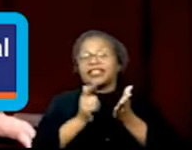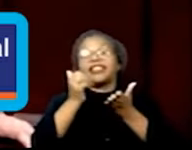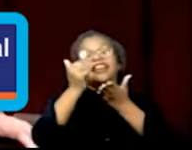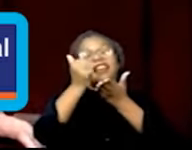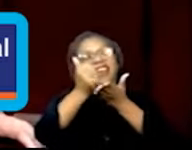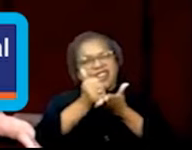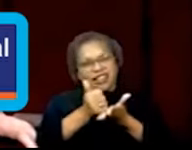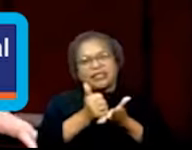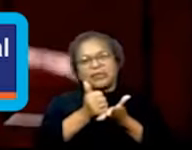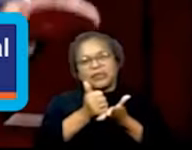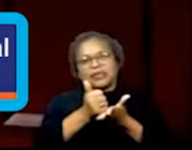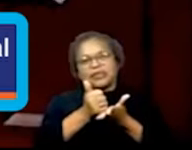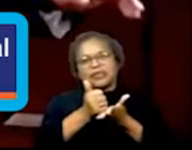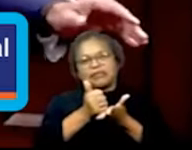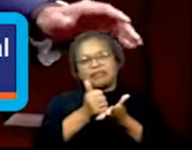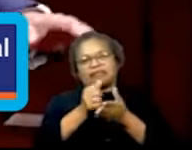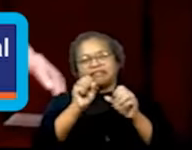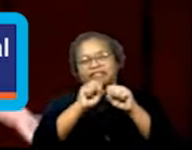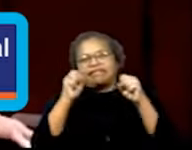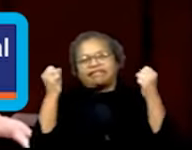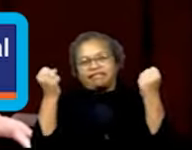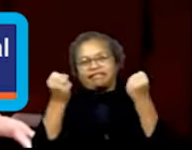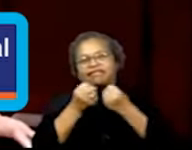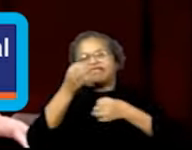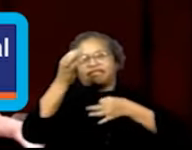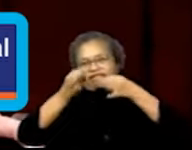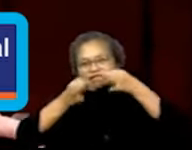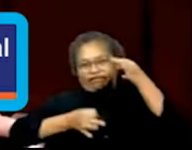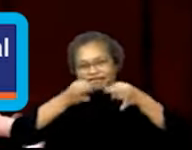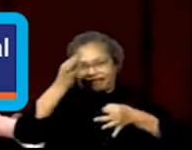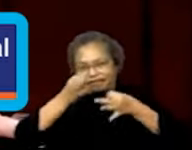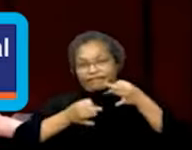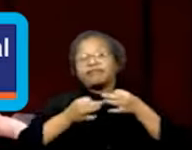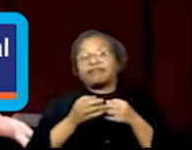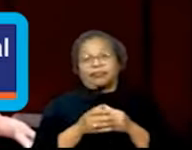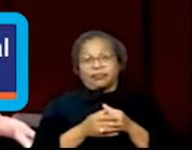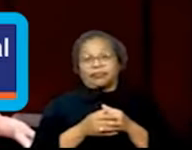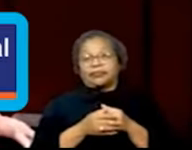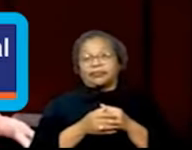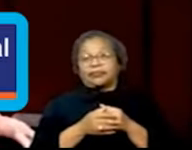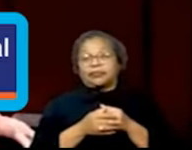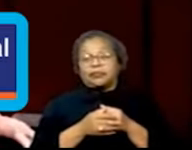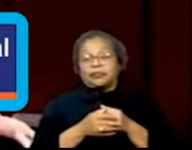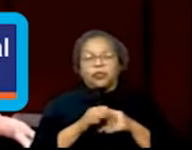favorablemente. Y entonces, por todo lo que le he explicado,